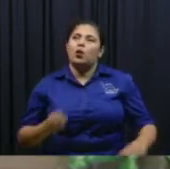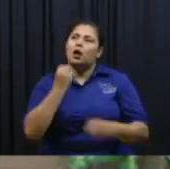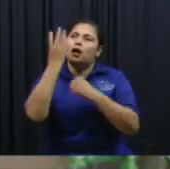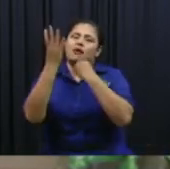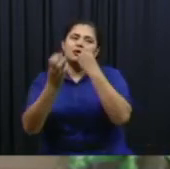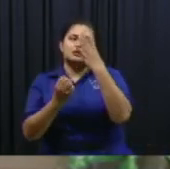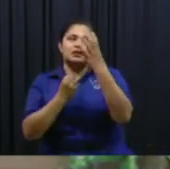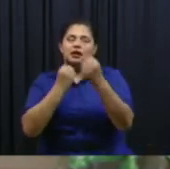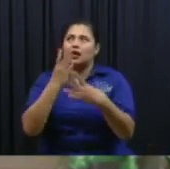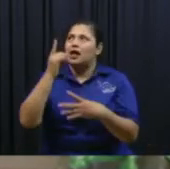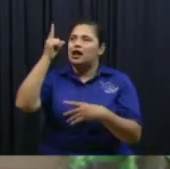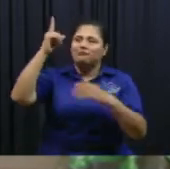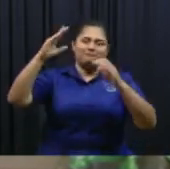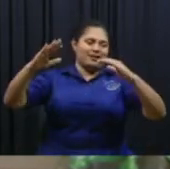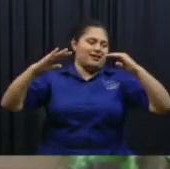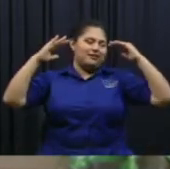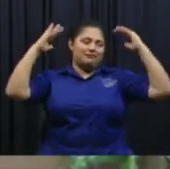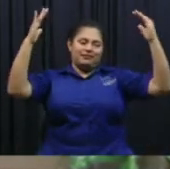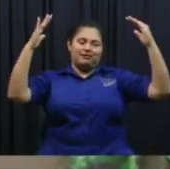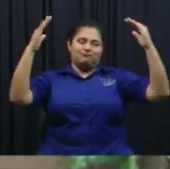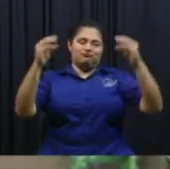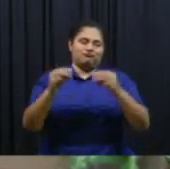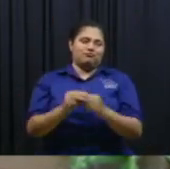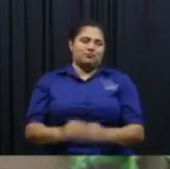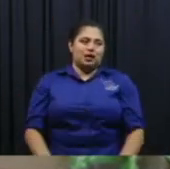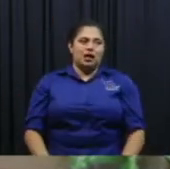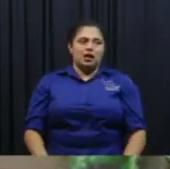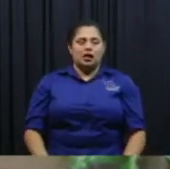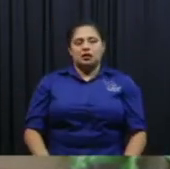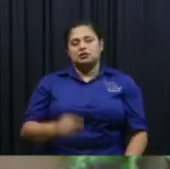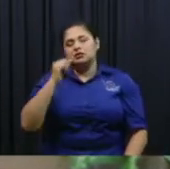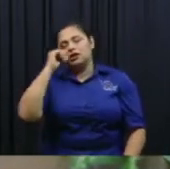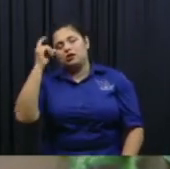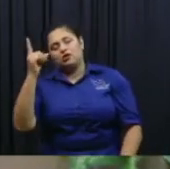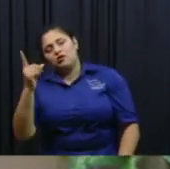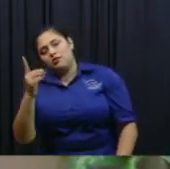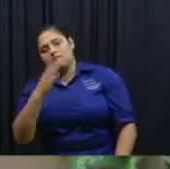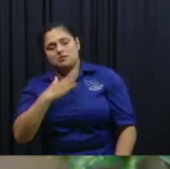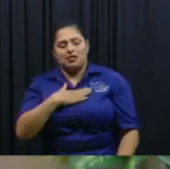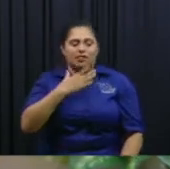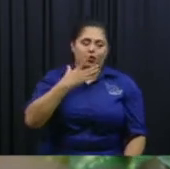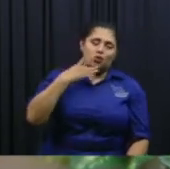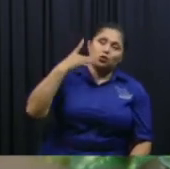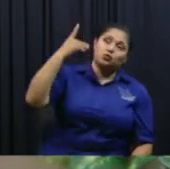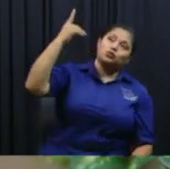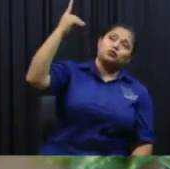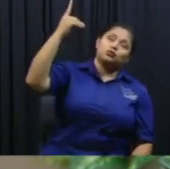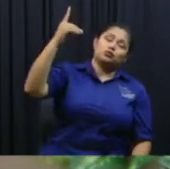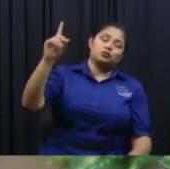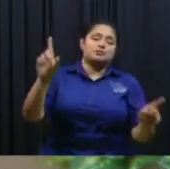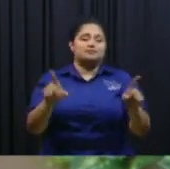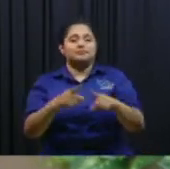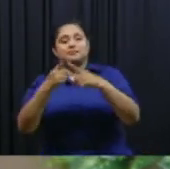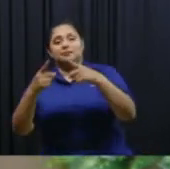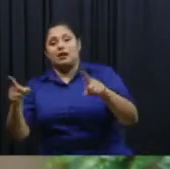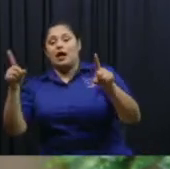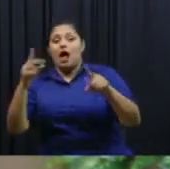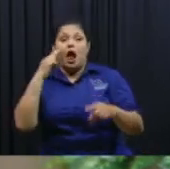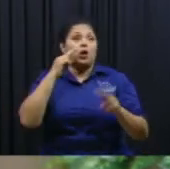Cuán grande es él Entonces estamos con el señor medio yo no lo estaba cantando porque no lo sabía